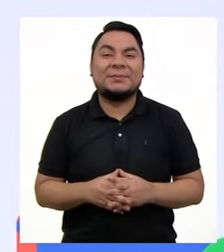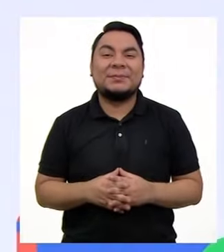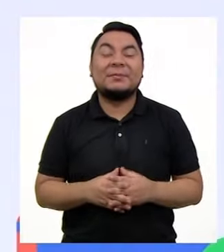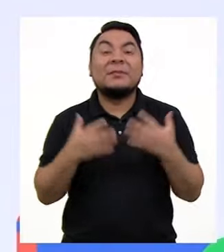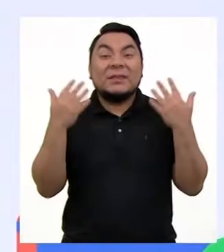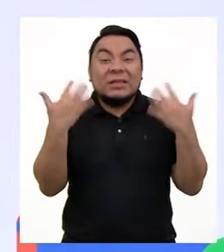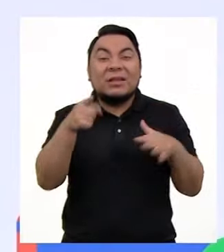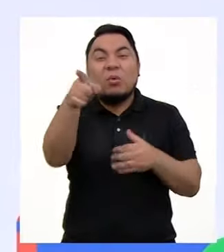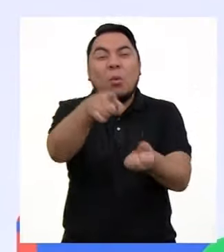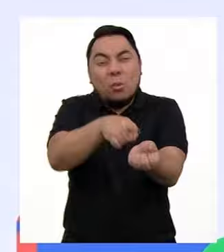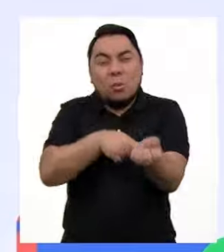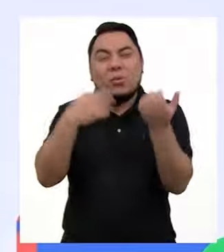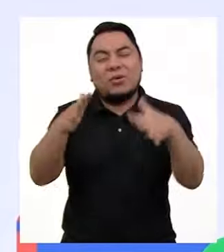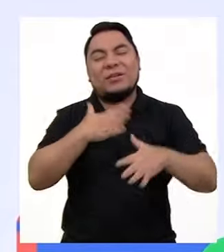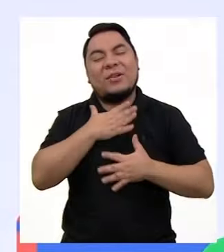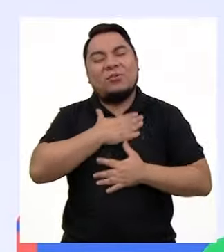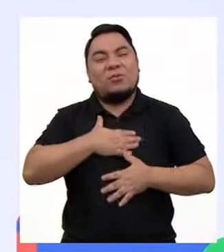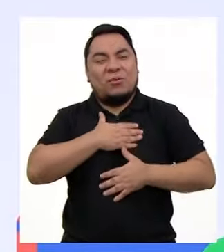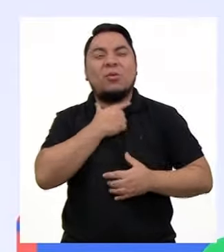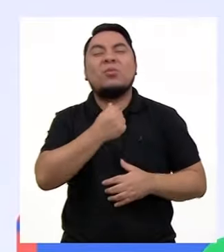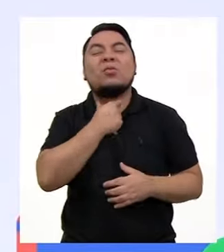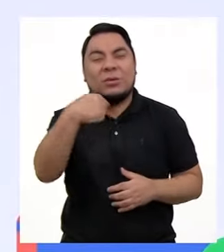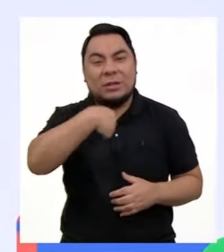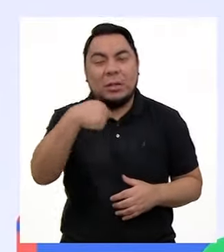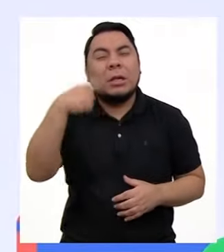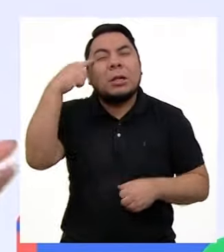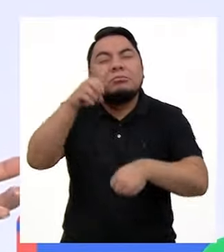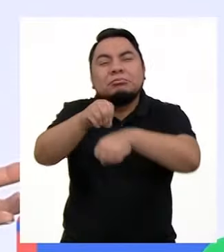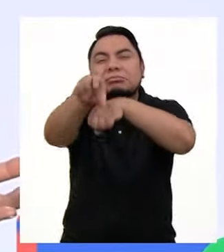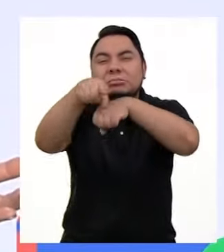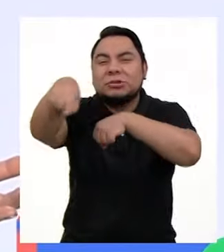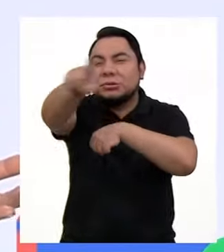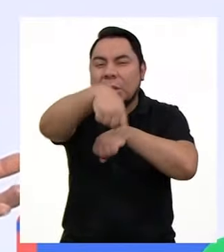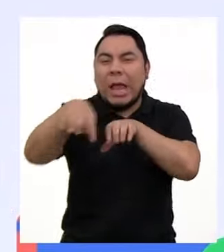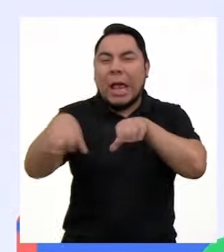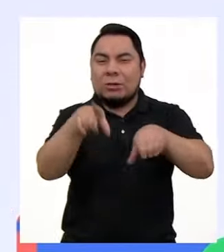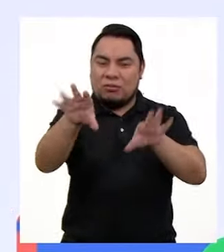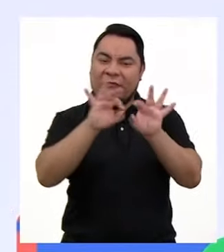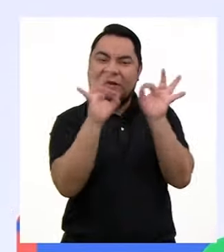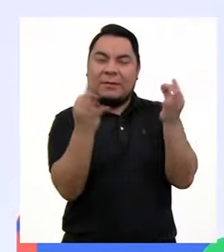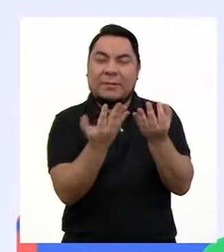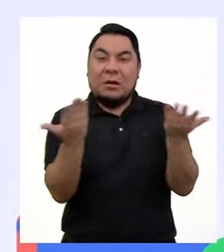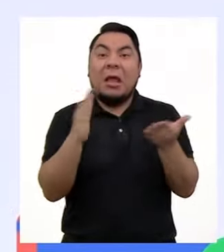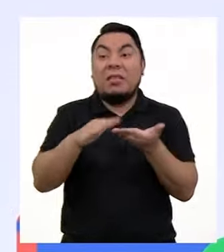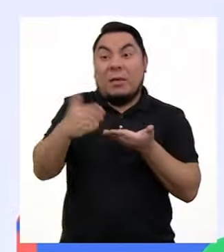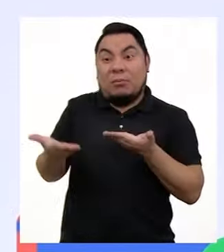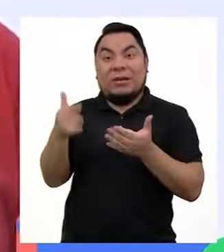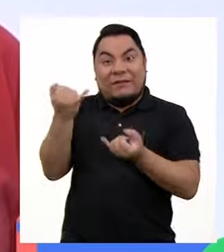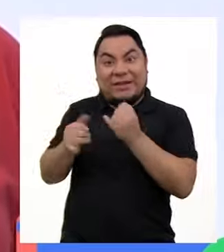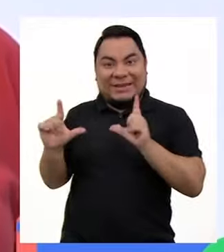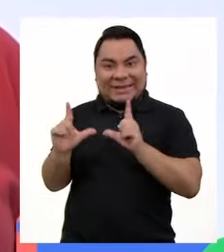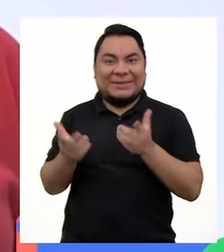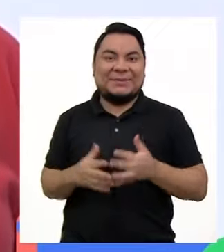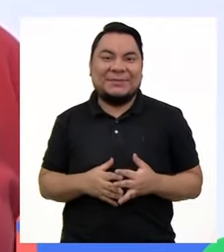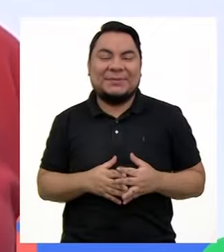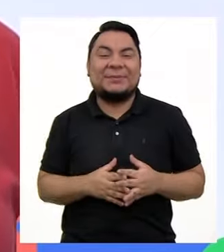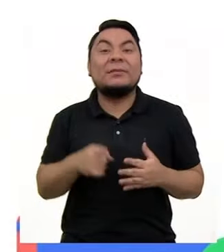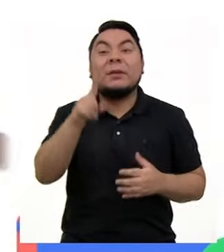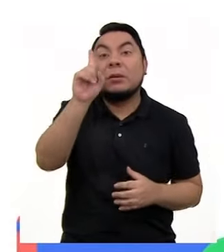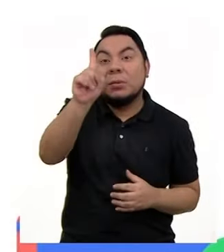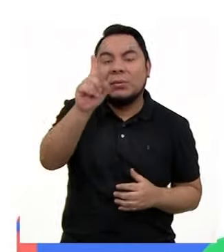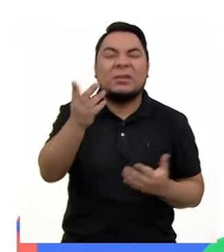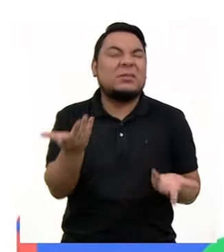Como ya es costumbre y me encanta, les sugiero algunas actividades que pueden hacer en familia después del programa.